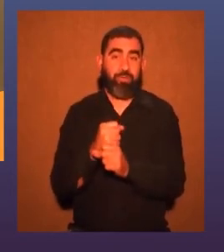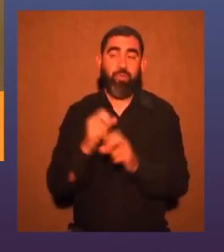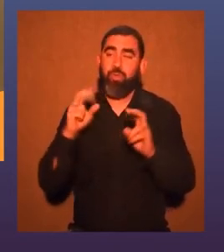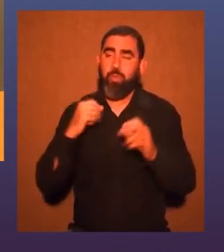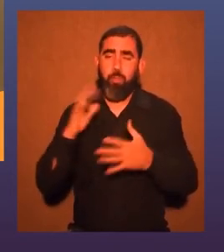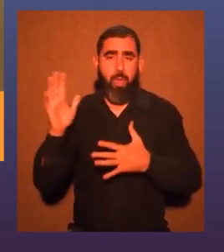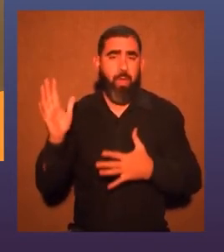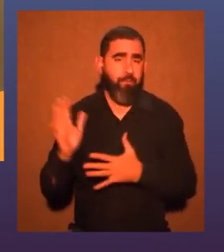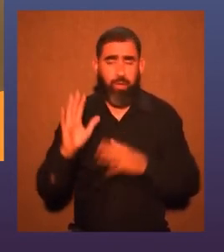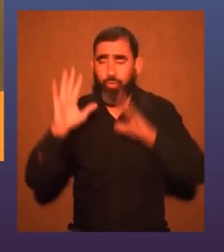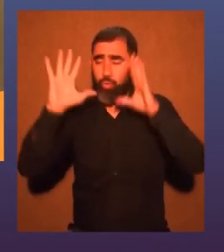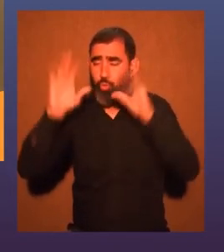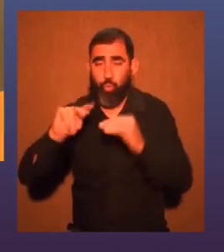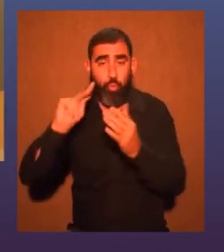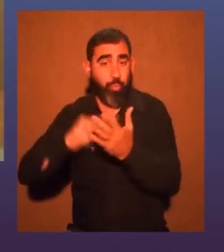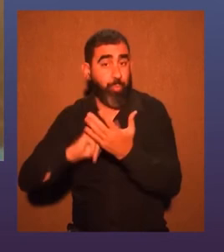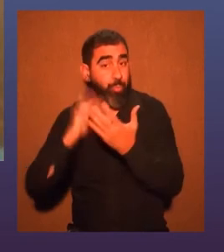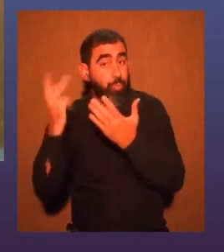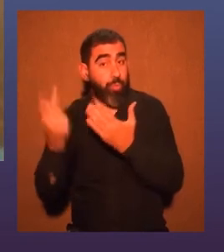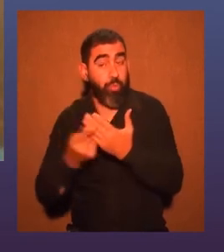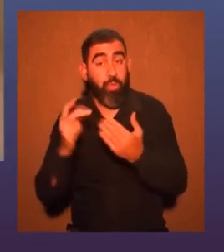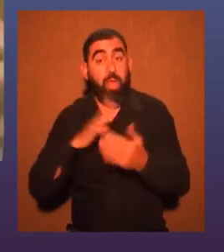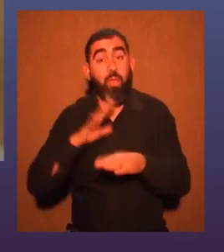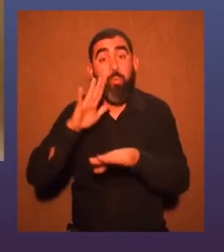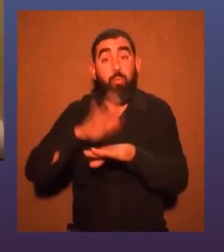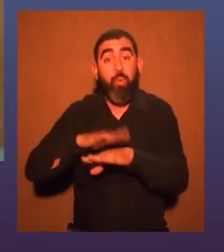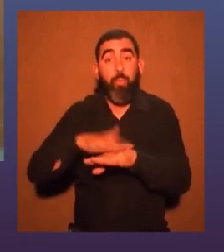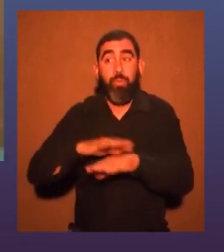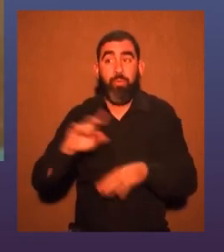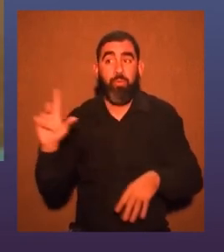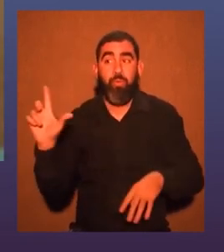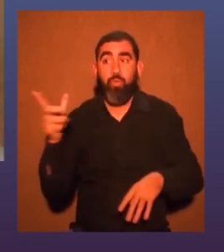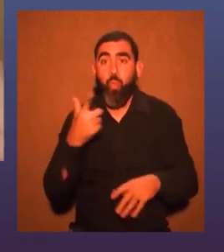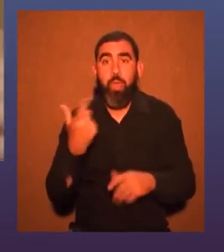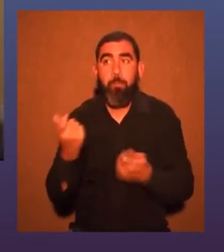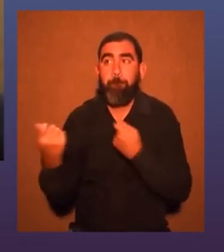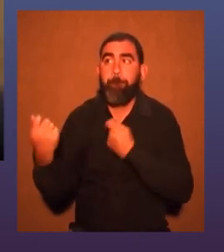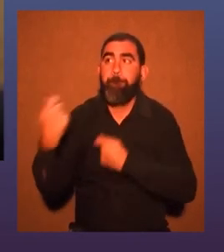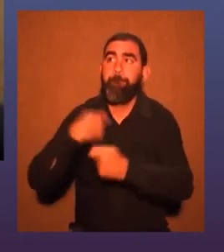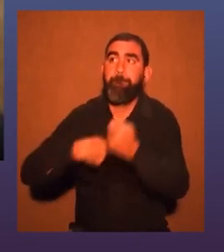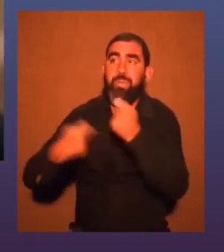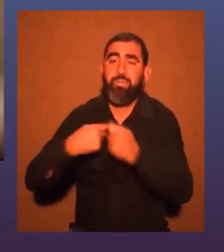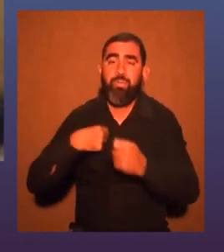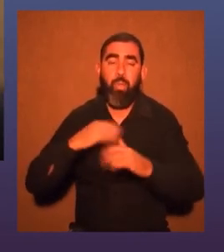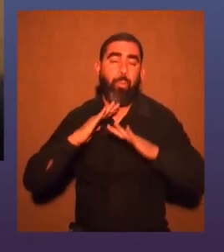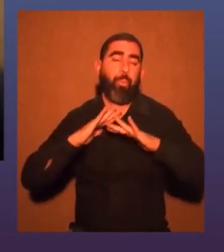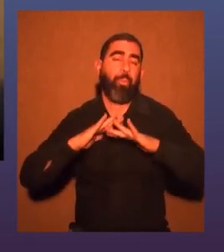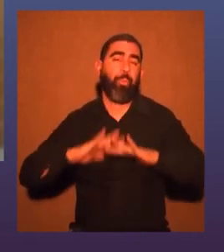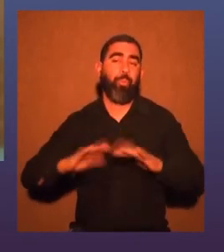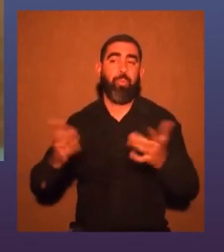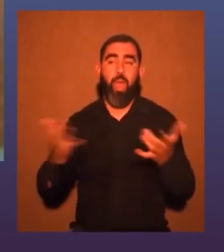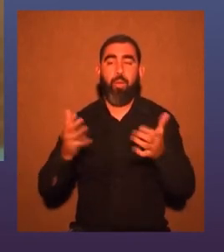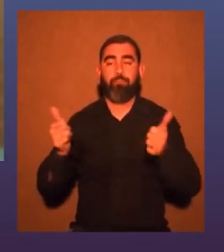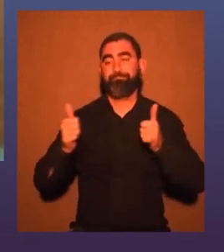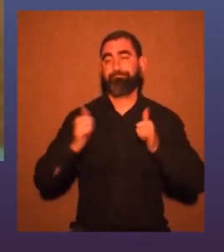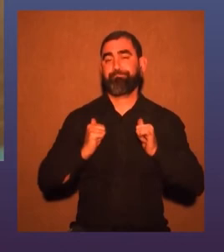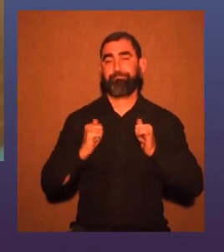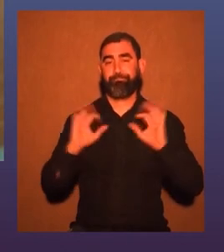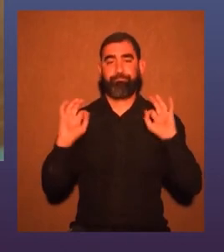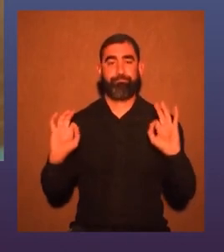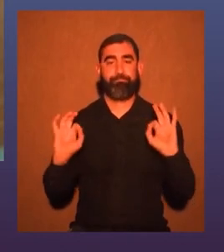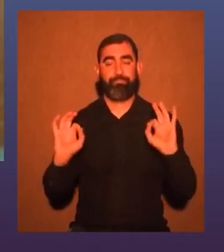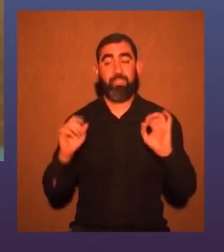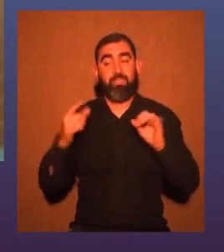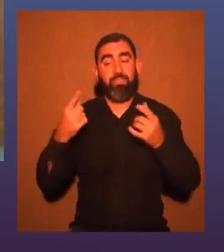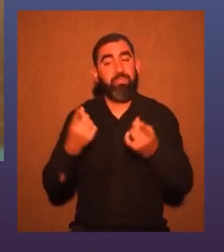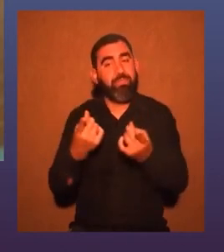ballet, digo, todos nuestros proyectos, llega un punto en el que si no tenés esa presión del tiempo, también uno se descansa, ¿no? Ahora estamos como... Entonces yo creo que